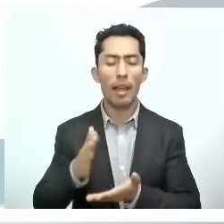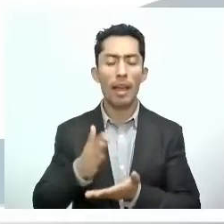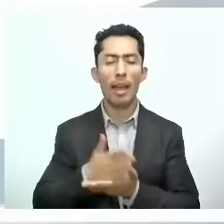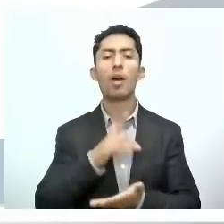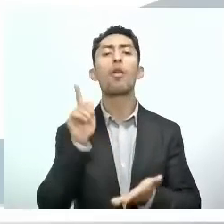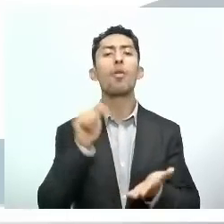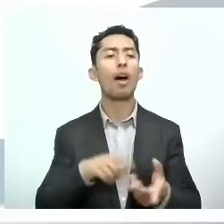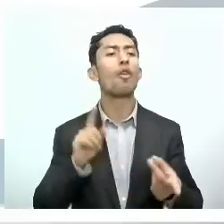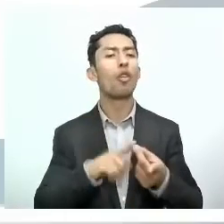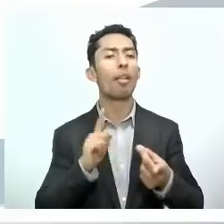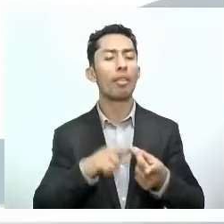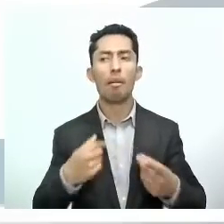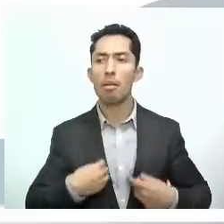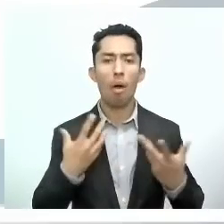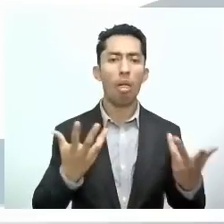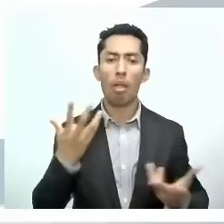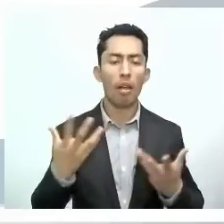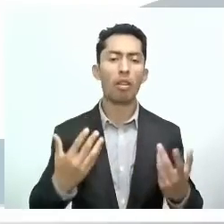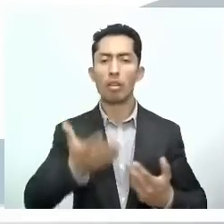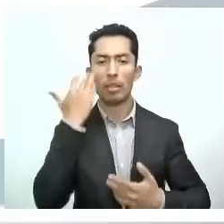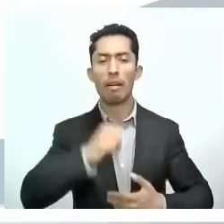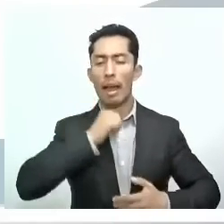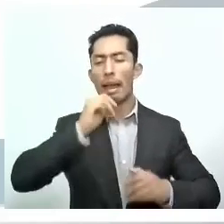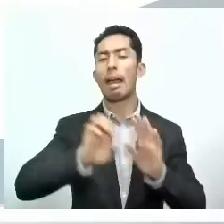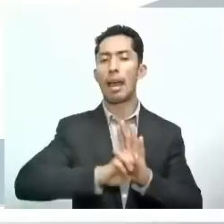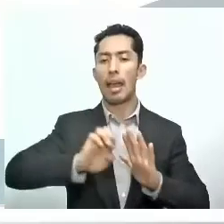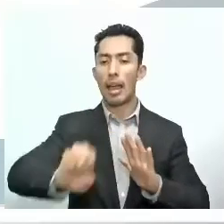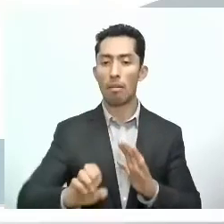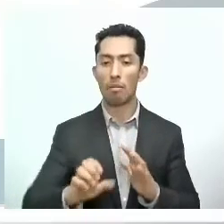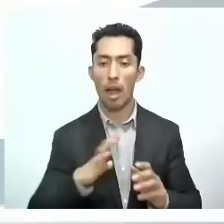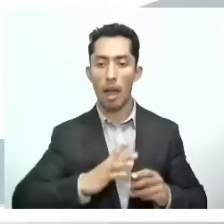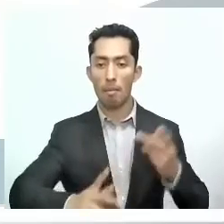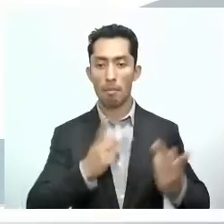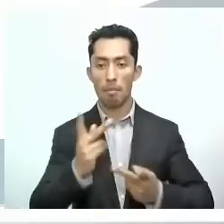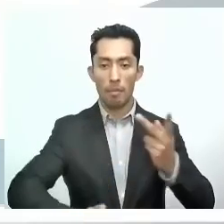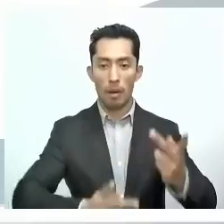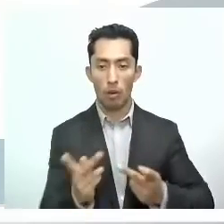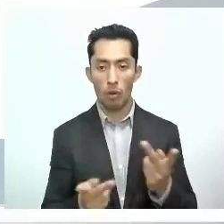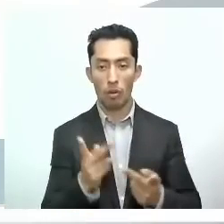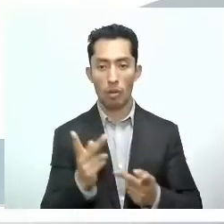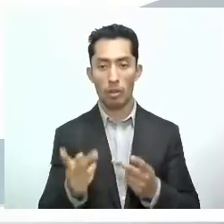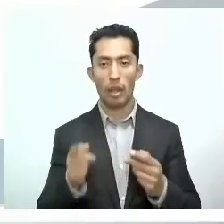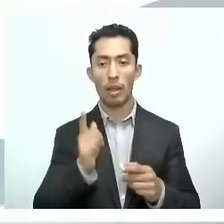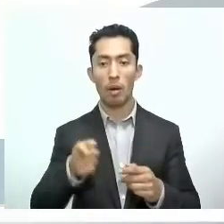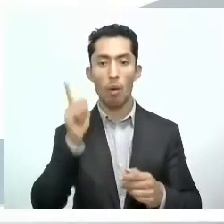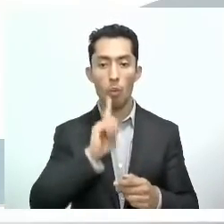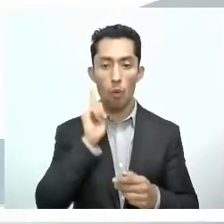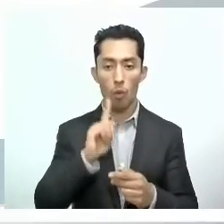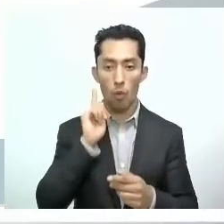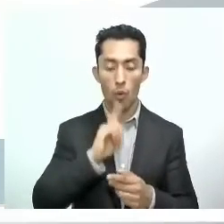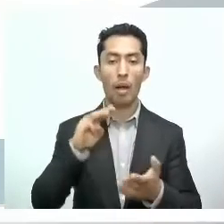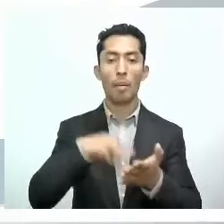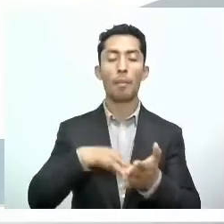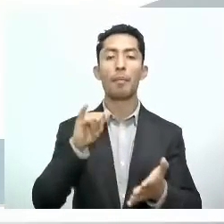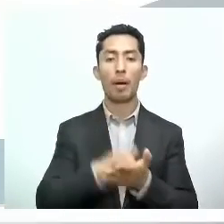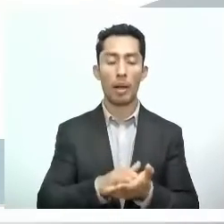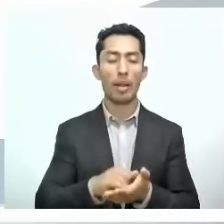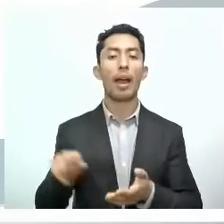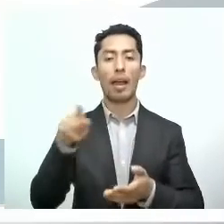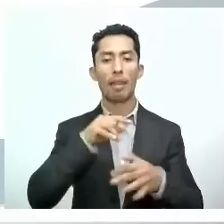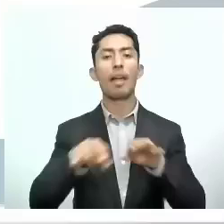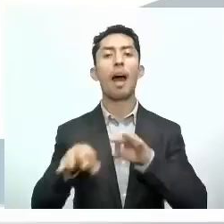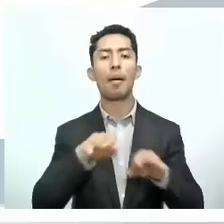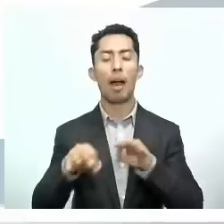están. Un ejemplo es esta encuesta que hicimos con un grupo de mujeres mayas con las que trabajamos, en donde les